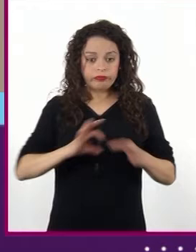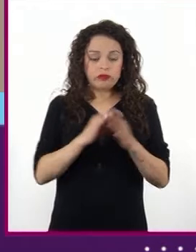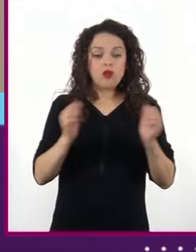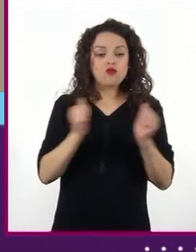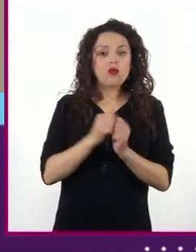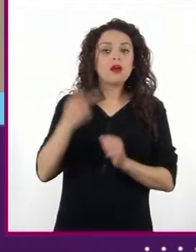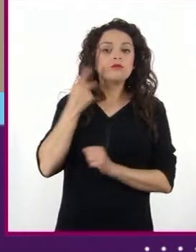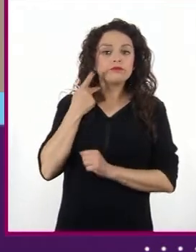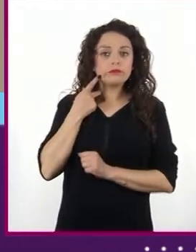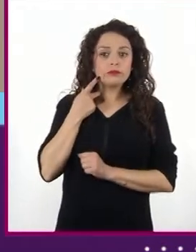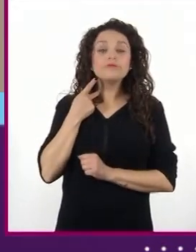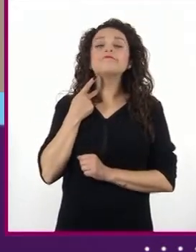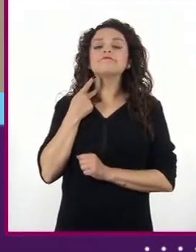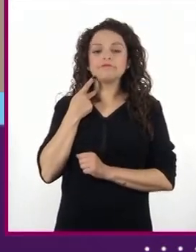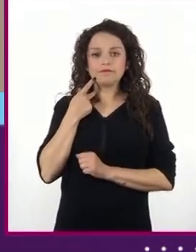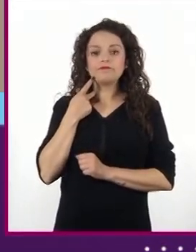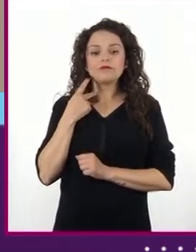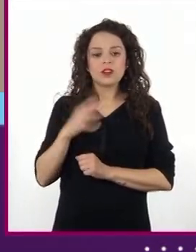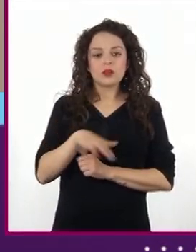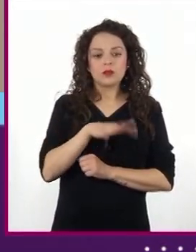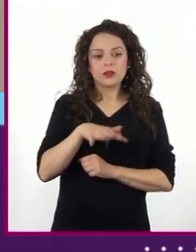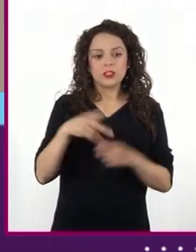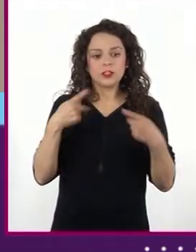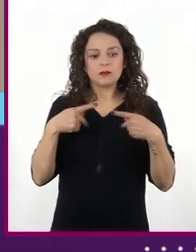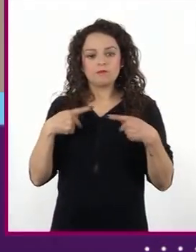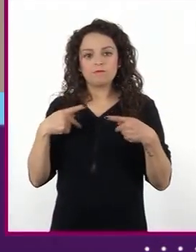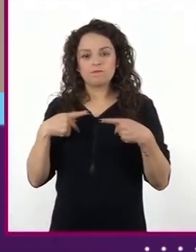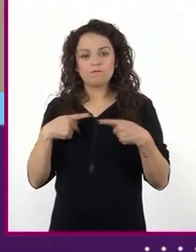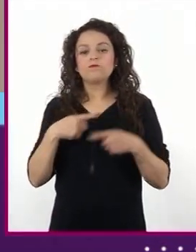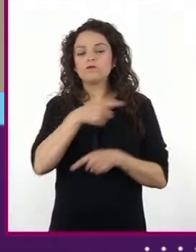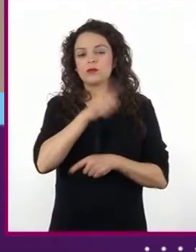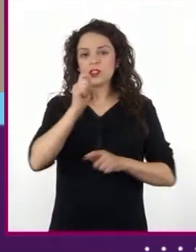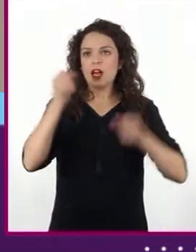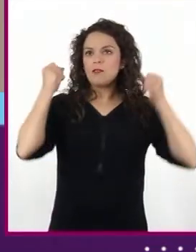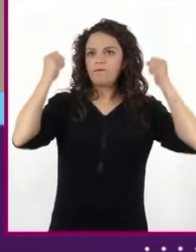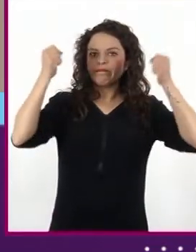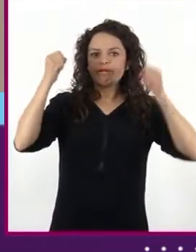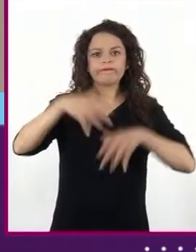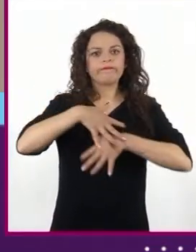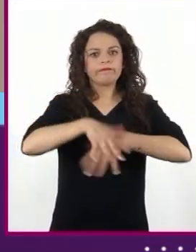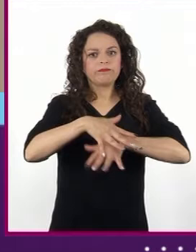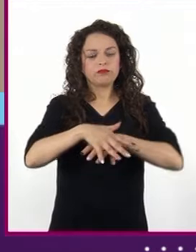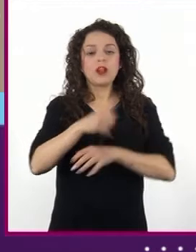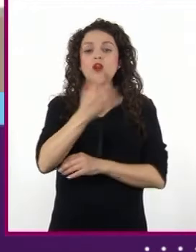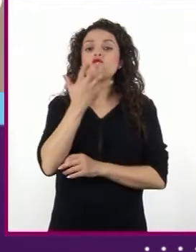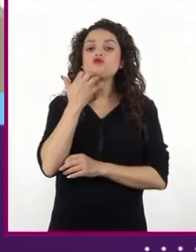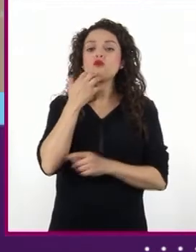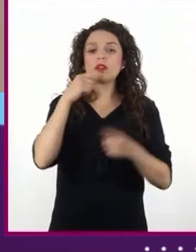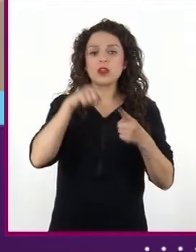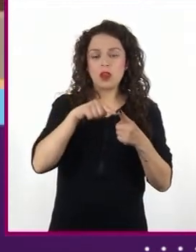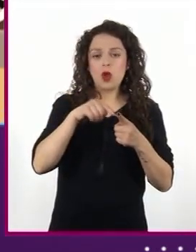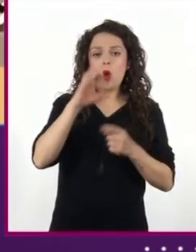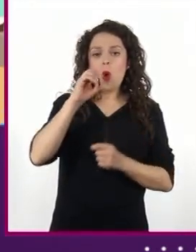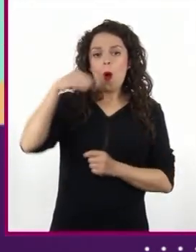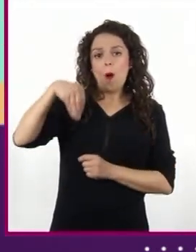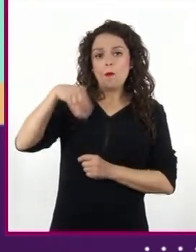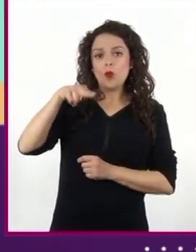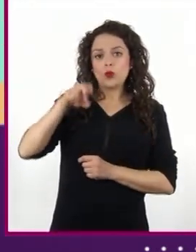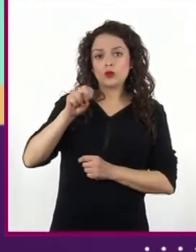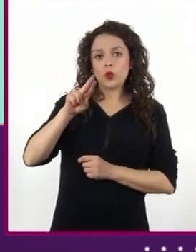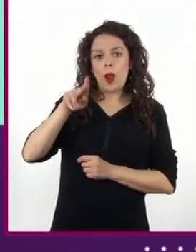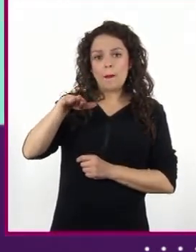los disidentes, es decir, a protestantes, judíos y musulmanes. Felipe II, rey de